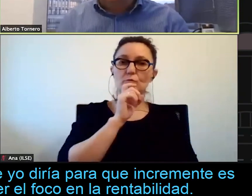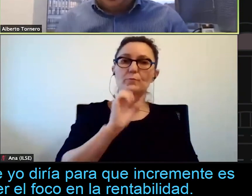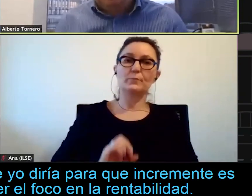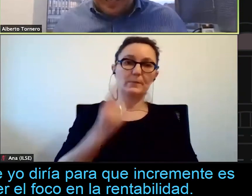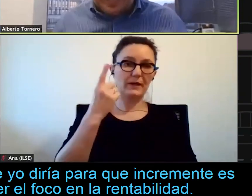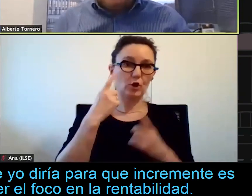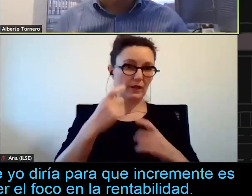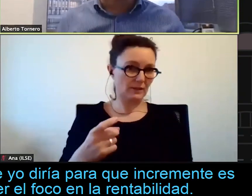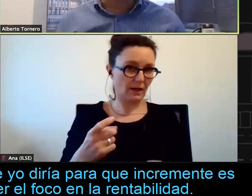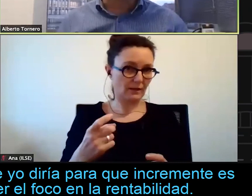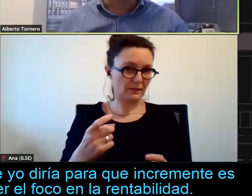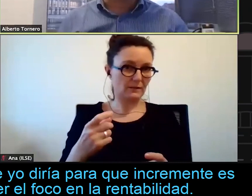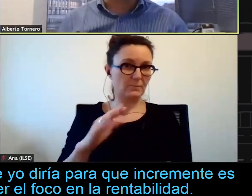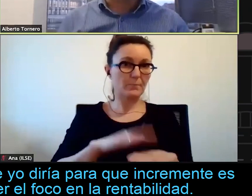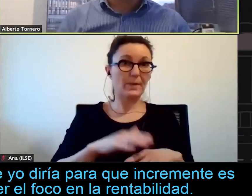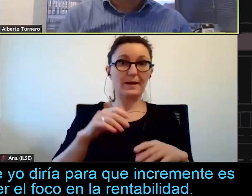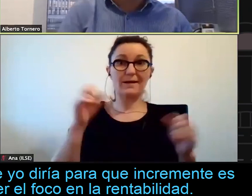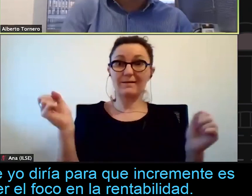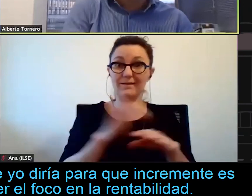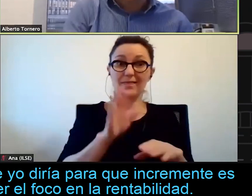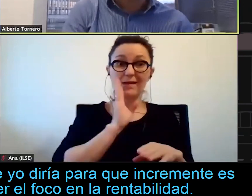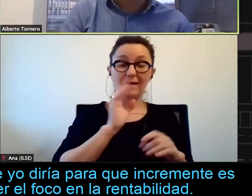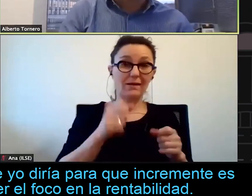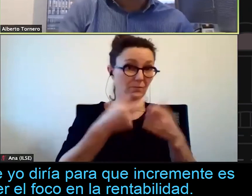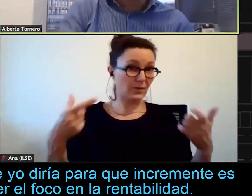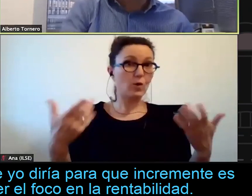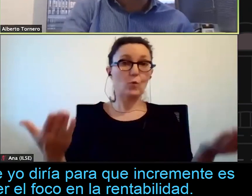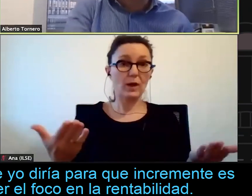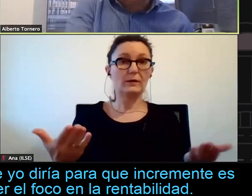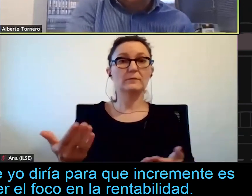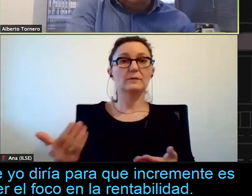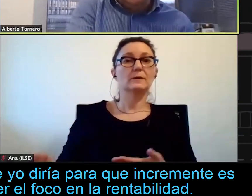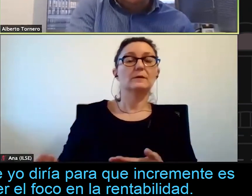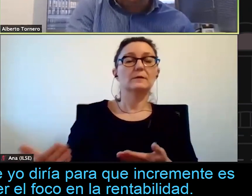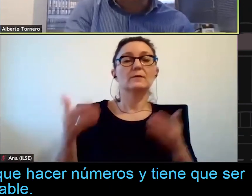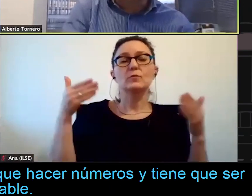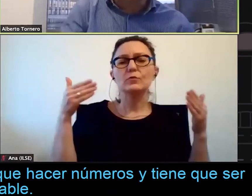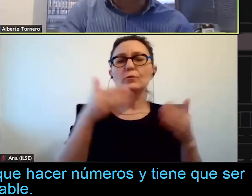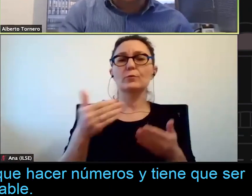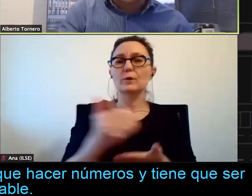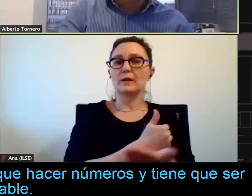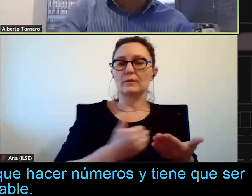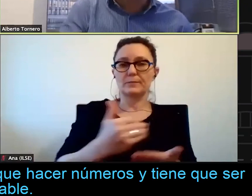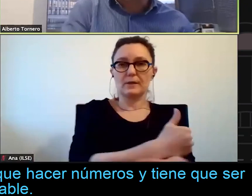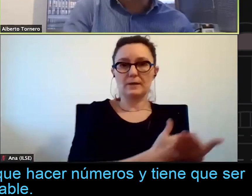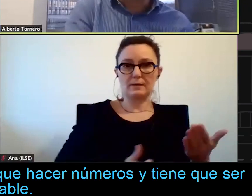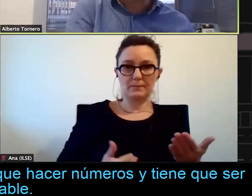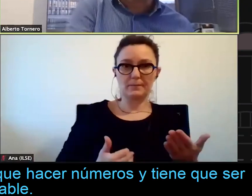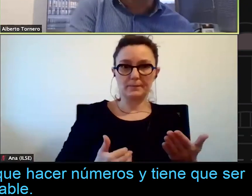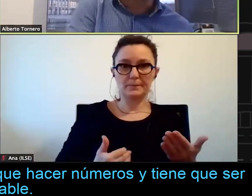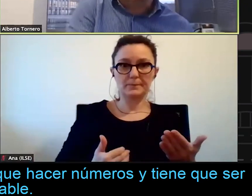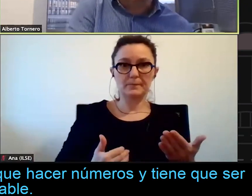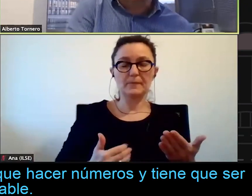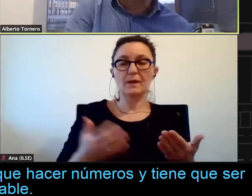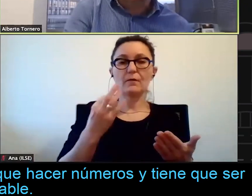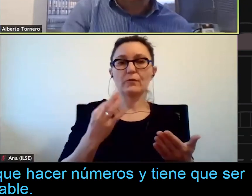diría para que incremente es rentabilidad, es decir, poner el foco en la rentabilidad, es decir, en algún momento hay que hacer